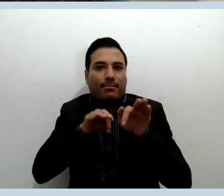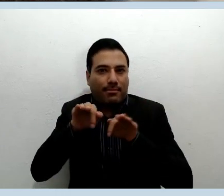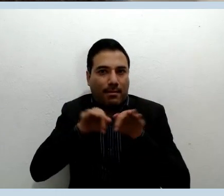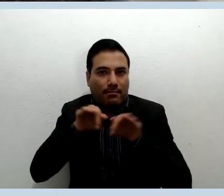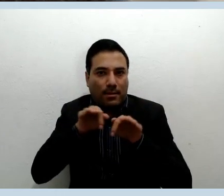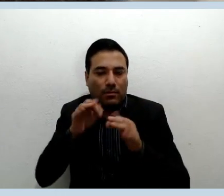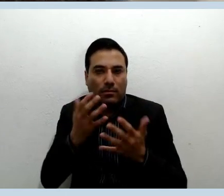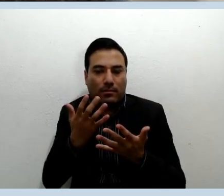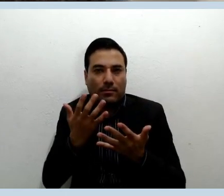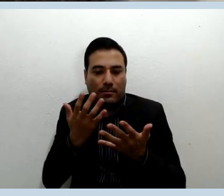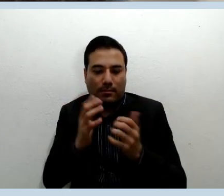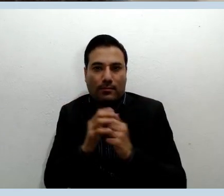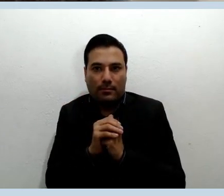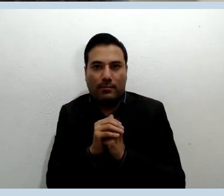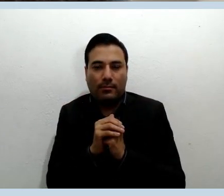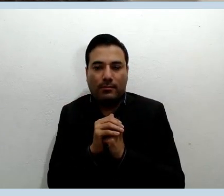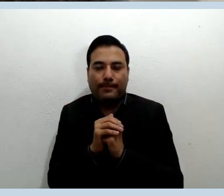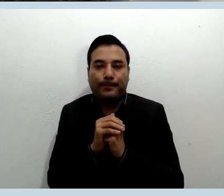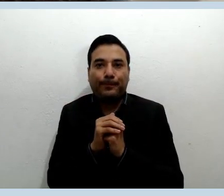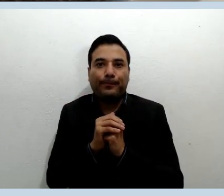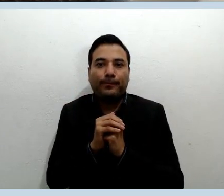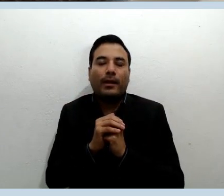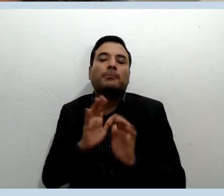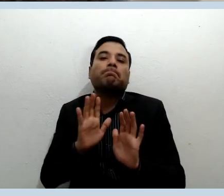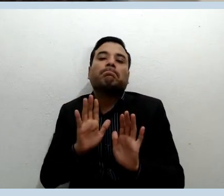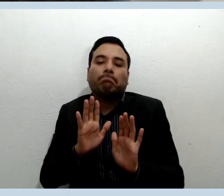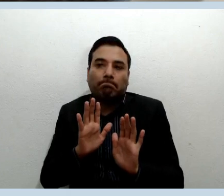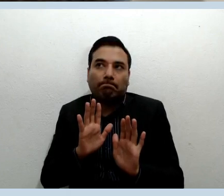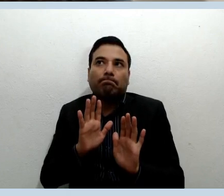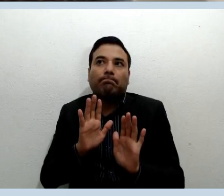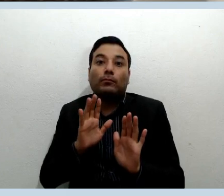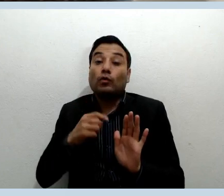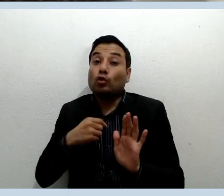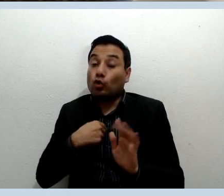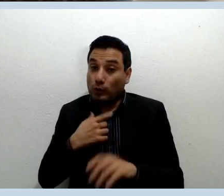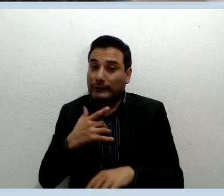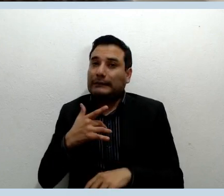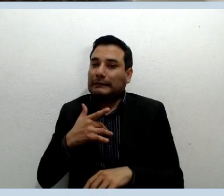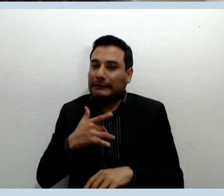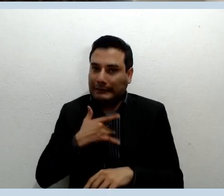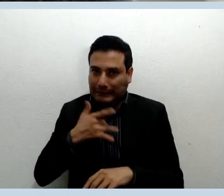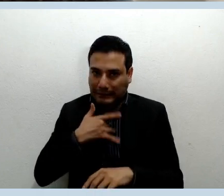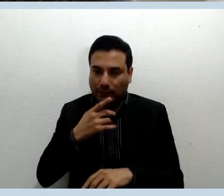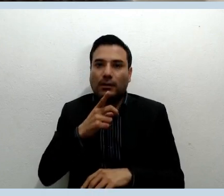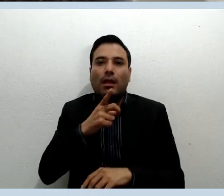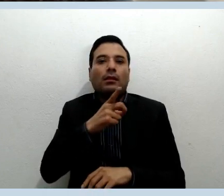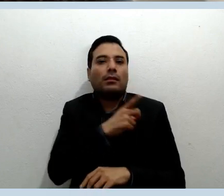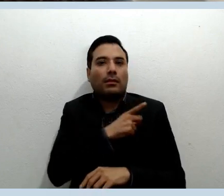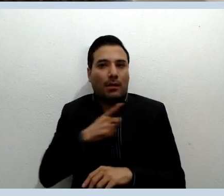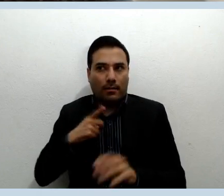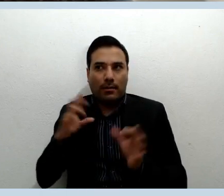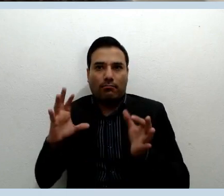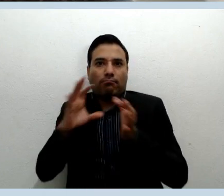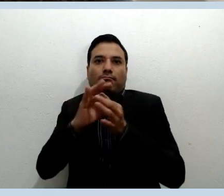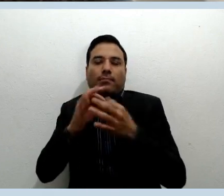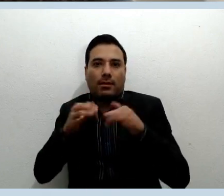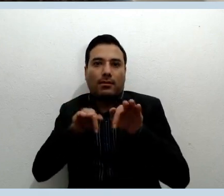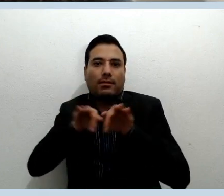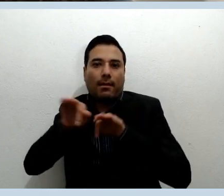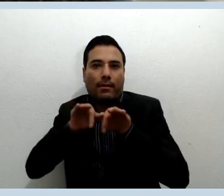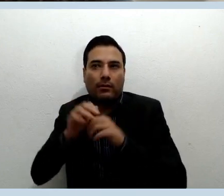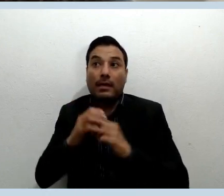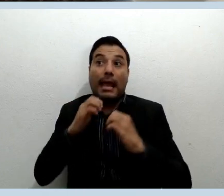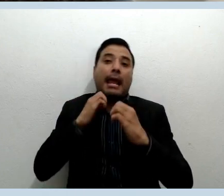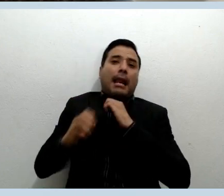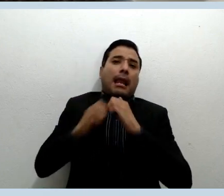cuentas eh Bueno a mí me parece que tendríamos que colaborar Más allá de enemistar noos porque al